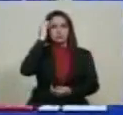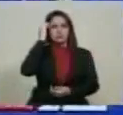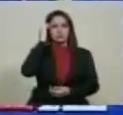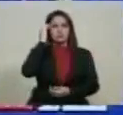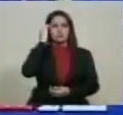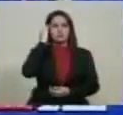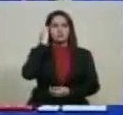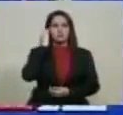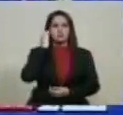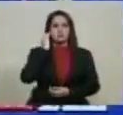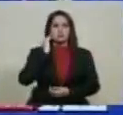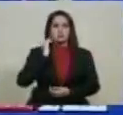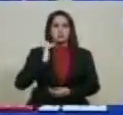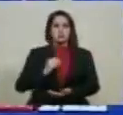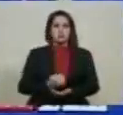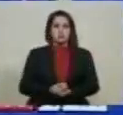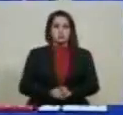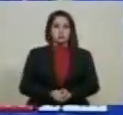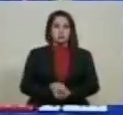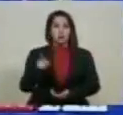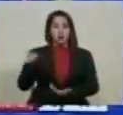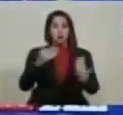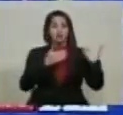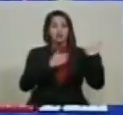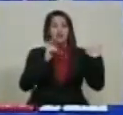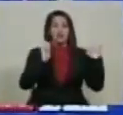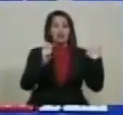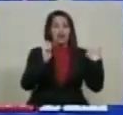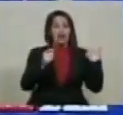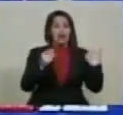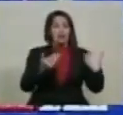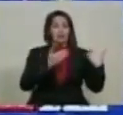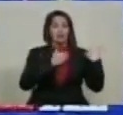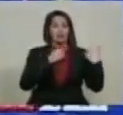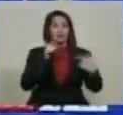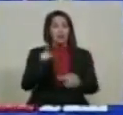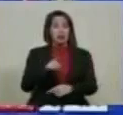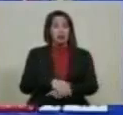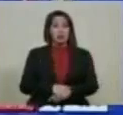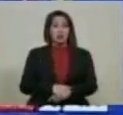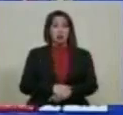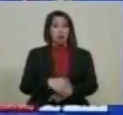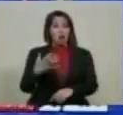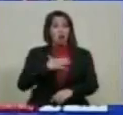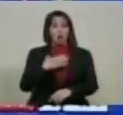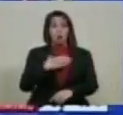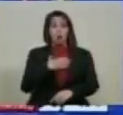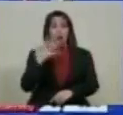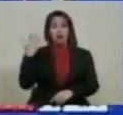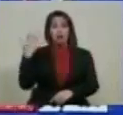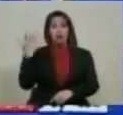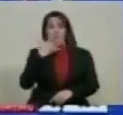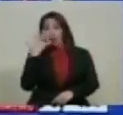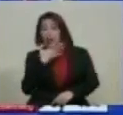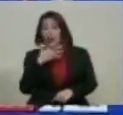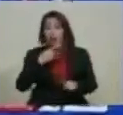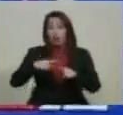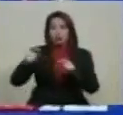La gran tarea, Julio César, sin descuidar tus labores, al